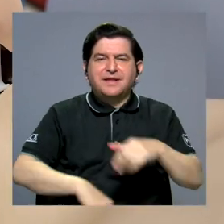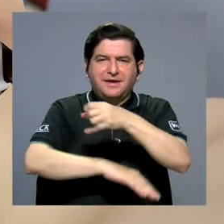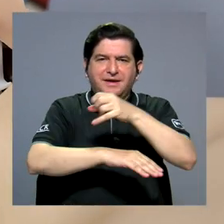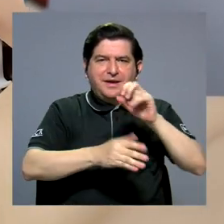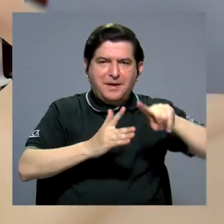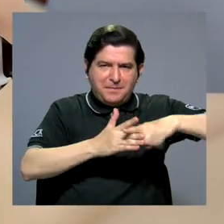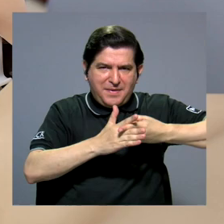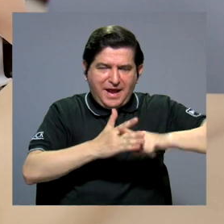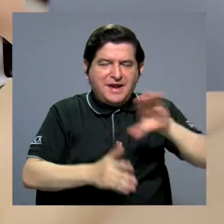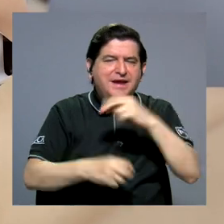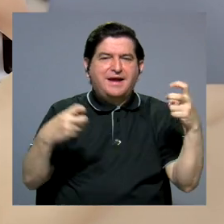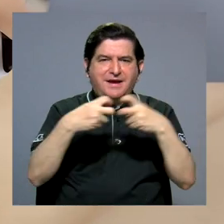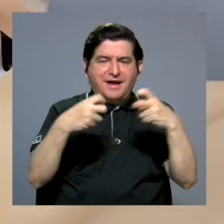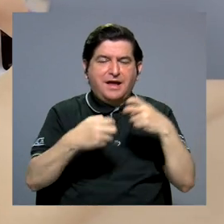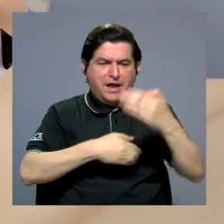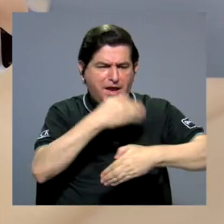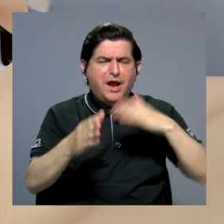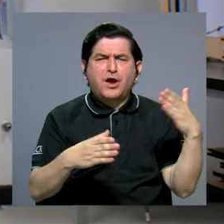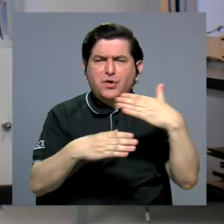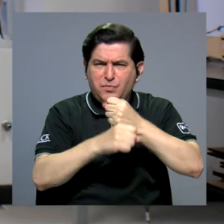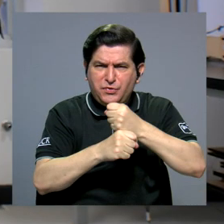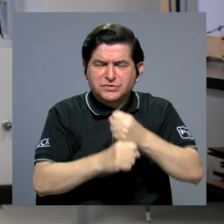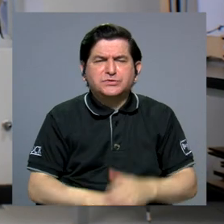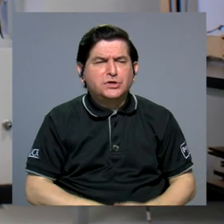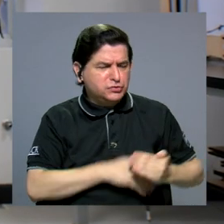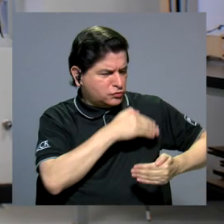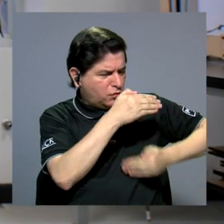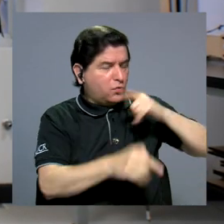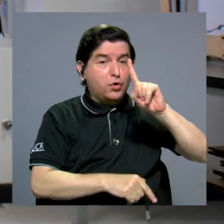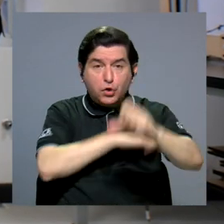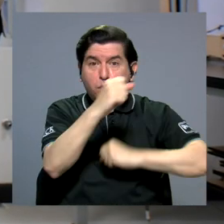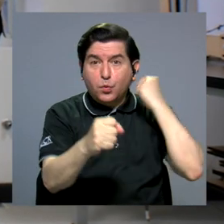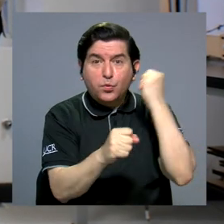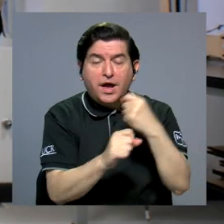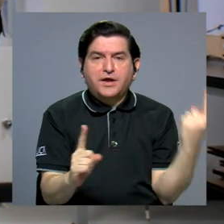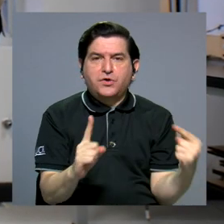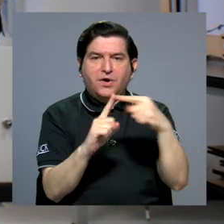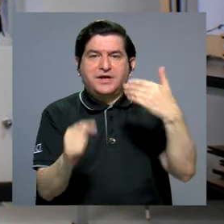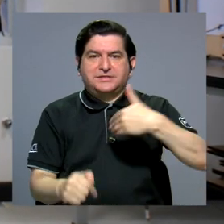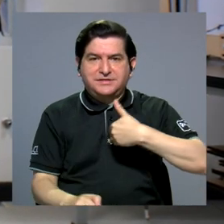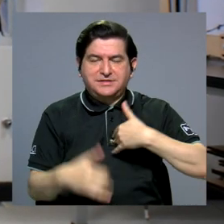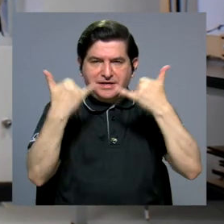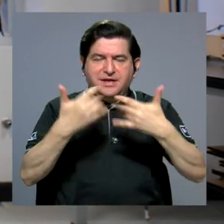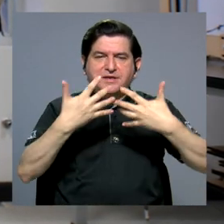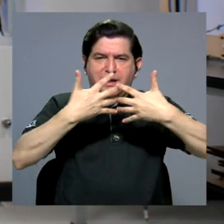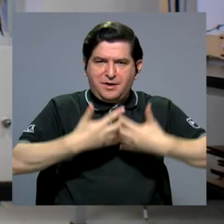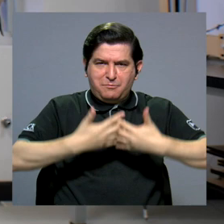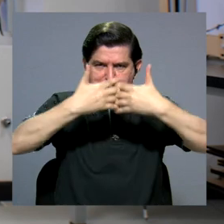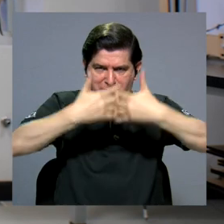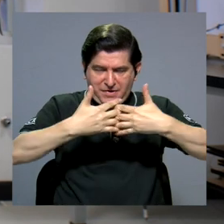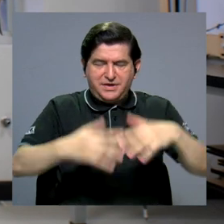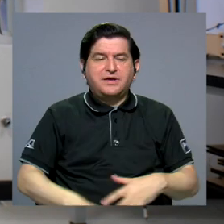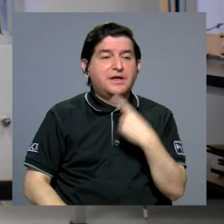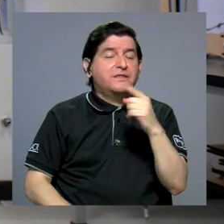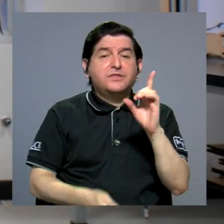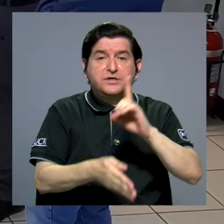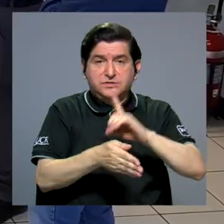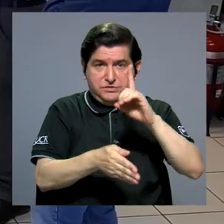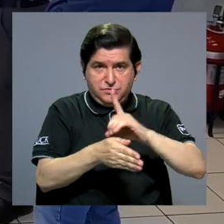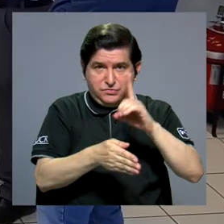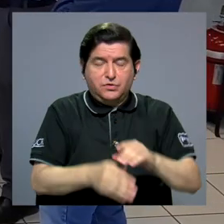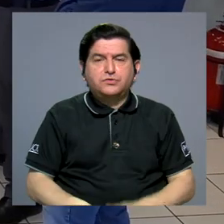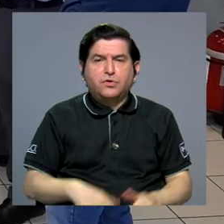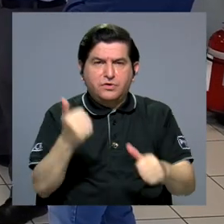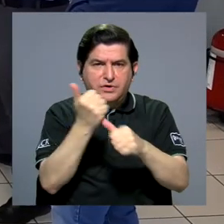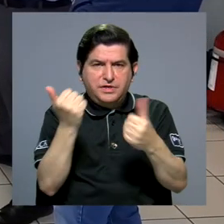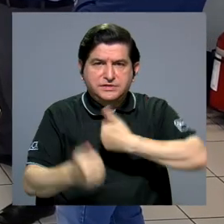eléctricos. El proceso, para resumírselo, evolucionó en un año hasta que tenemos un aparato que, según los médicos que